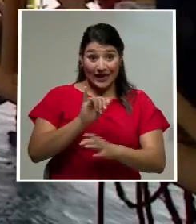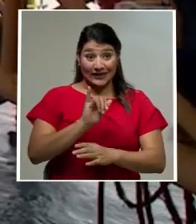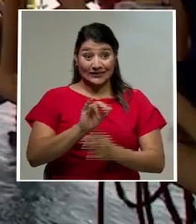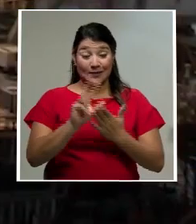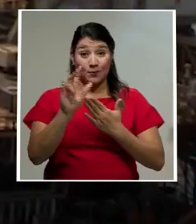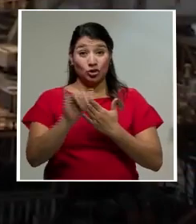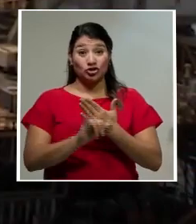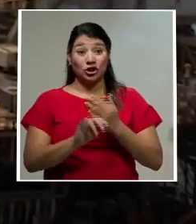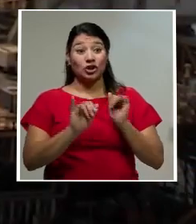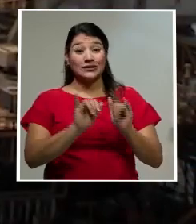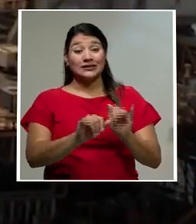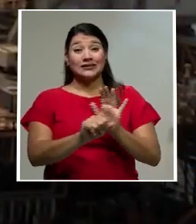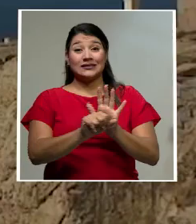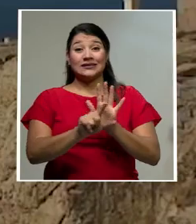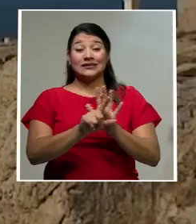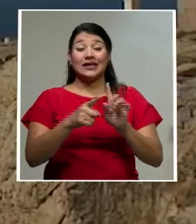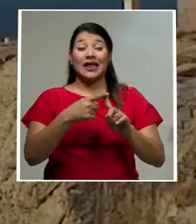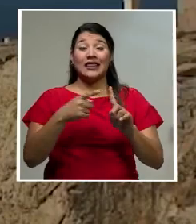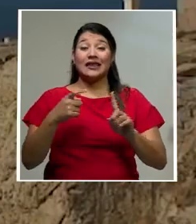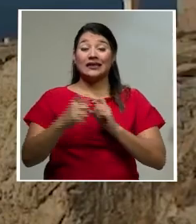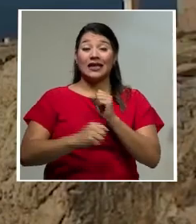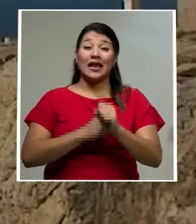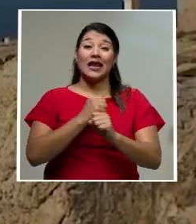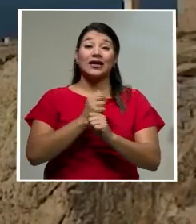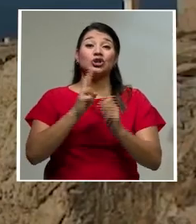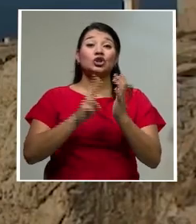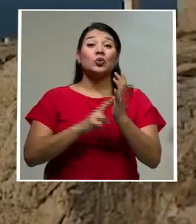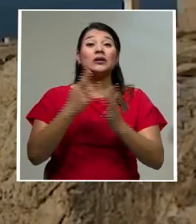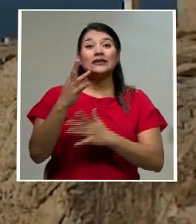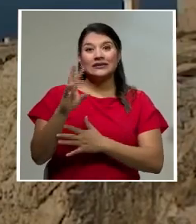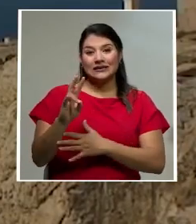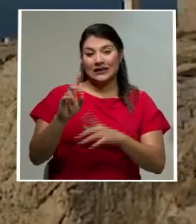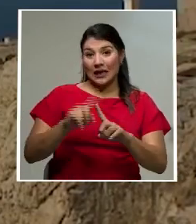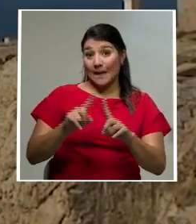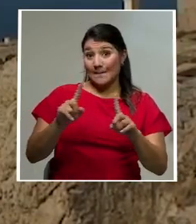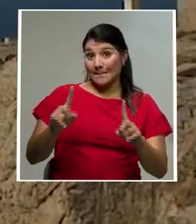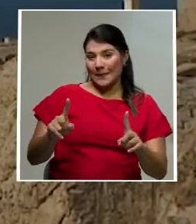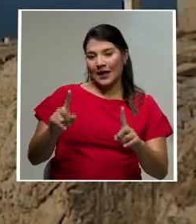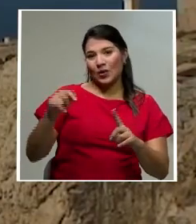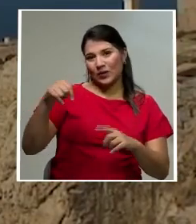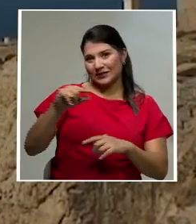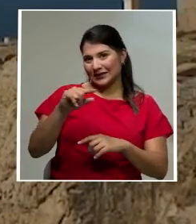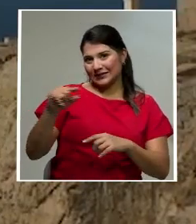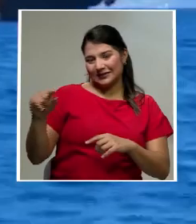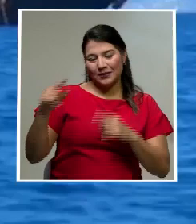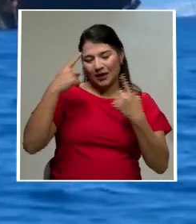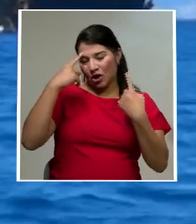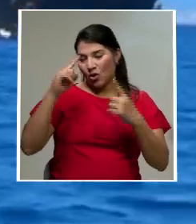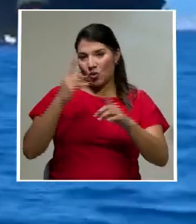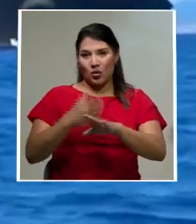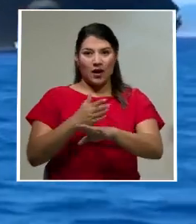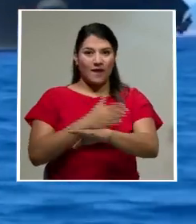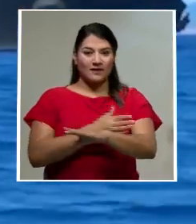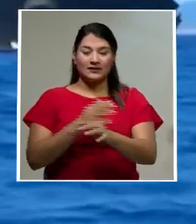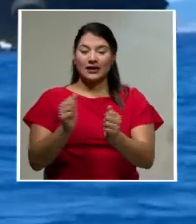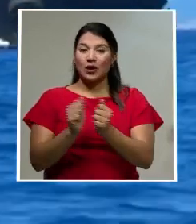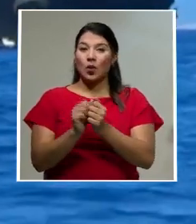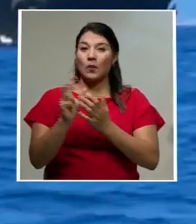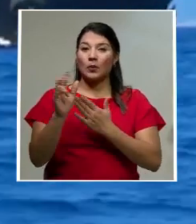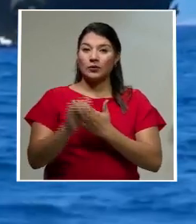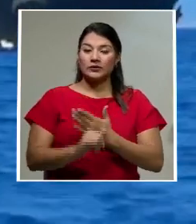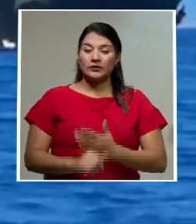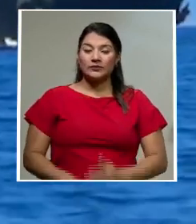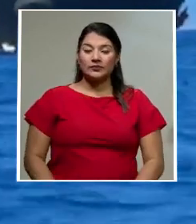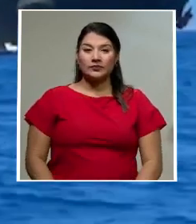sido retomado por esta administración, pero que no tuvo éxito durante esa última semana en que el gobierno tuvo el control de la